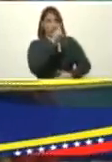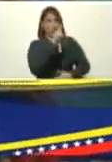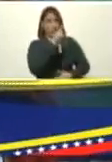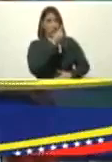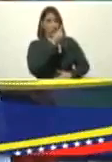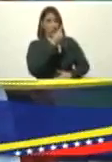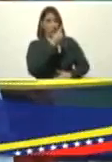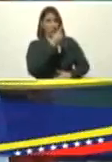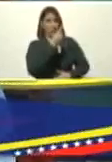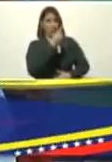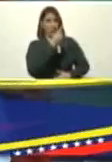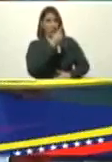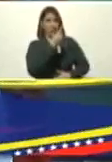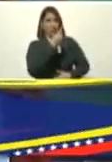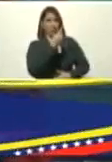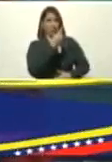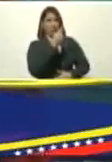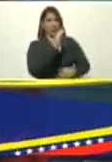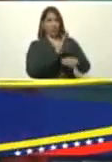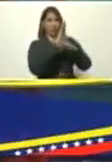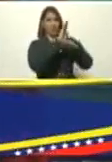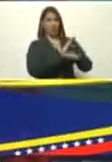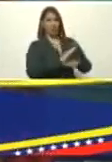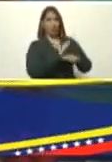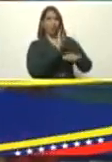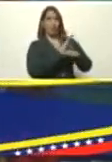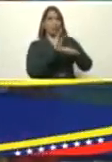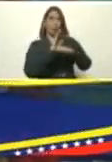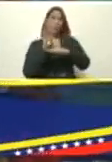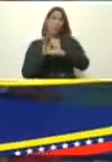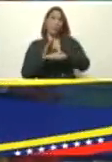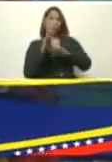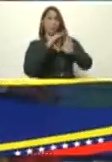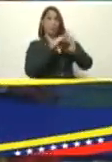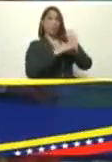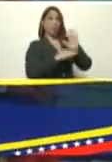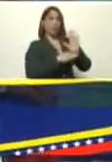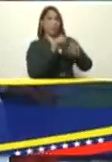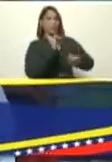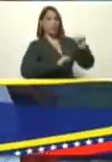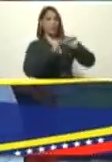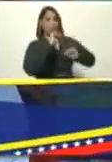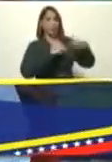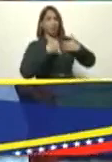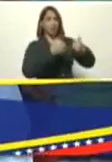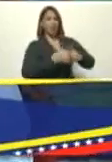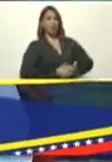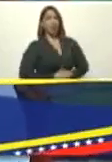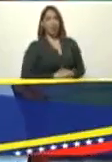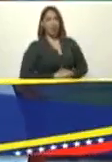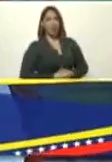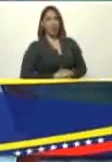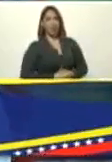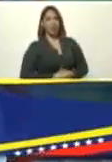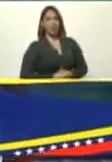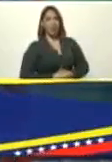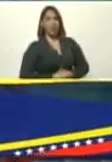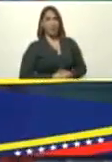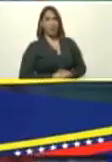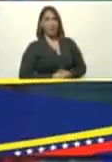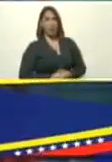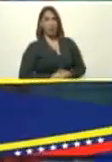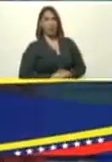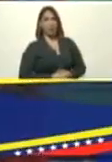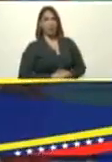bueno, la protección, el cuidado, las medidas de prevención, de bioseguridad. Segundo, bueno, seguir avanzando en la